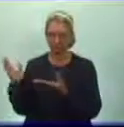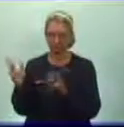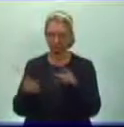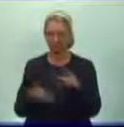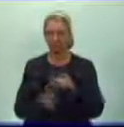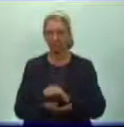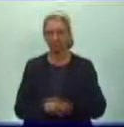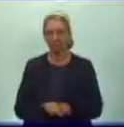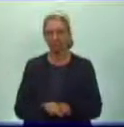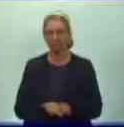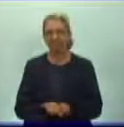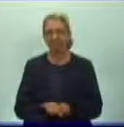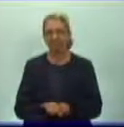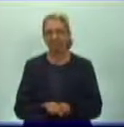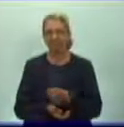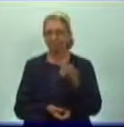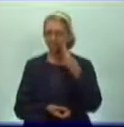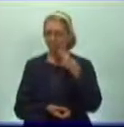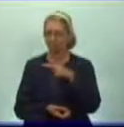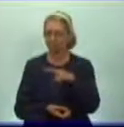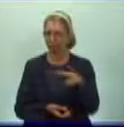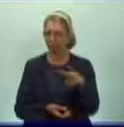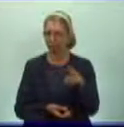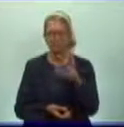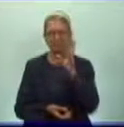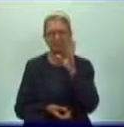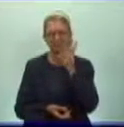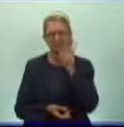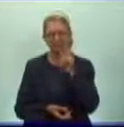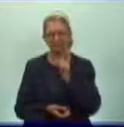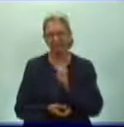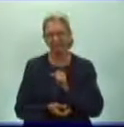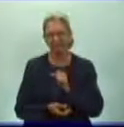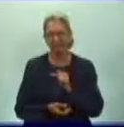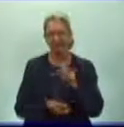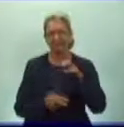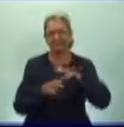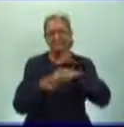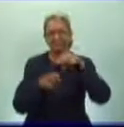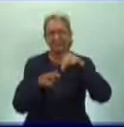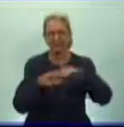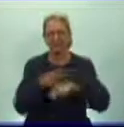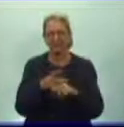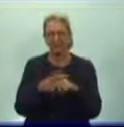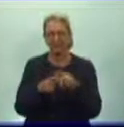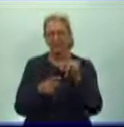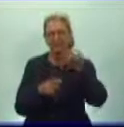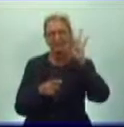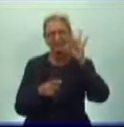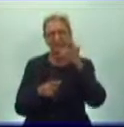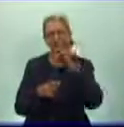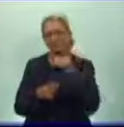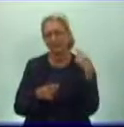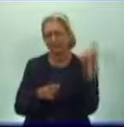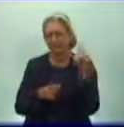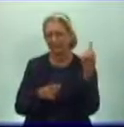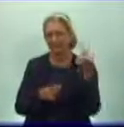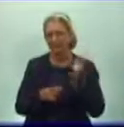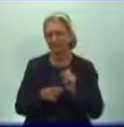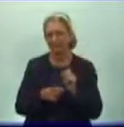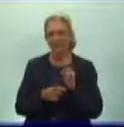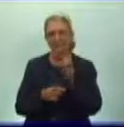animales. Obsérvenlo ahí, miren qué bonito. El tocororo, que es nuestra ave nacional. El